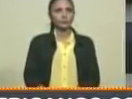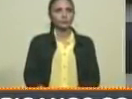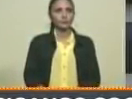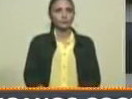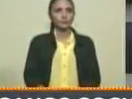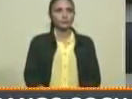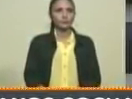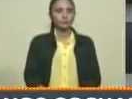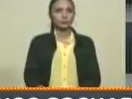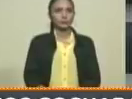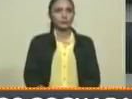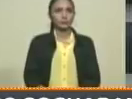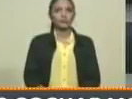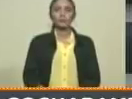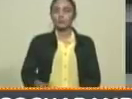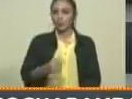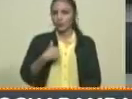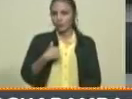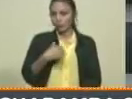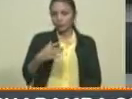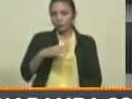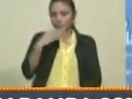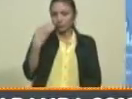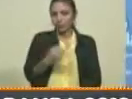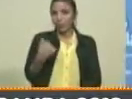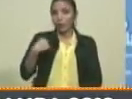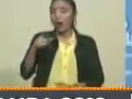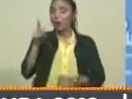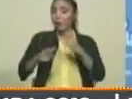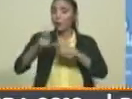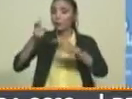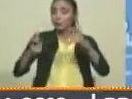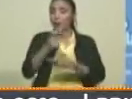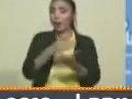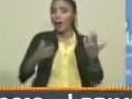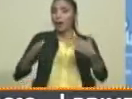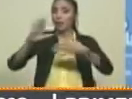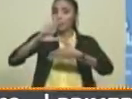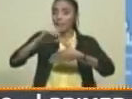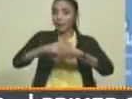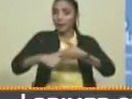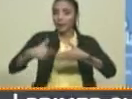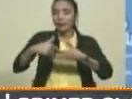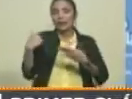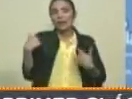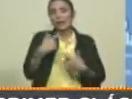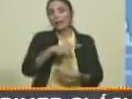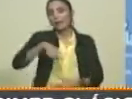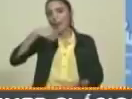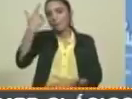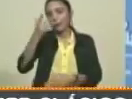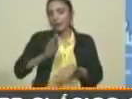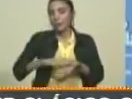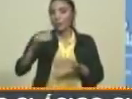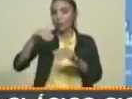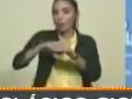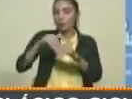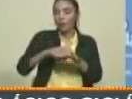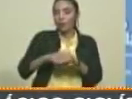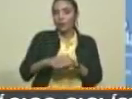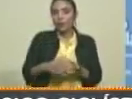Yo estoy seguro que gente digna de América Latina está avergonzada de aquellos gobiernos que votaron a favor de una